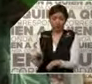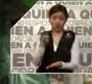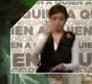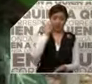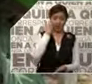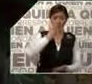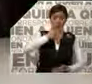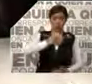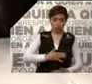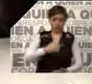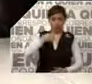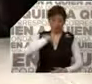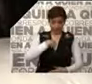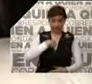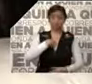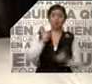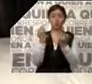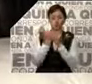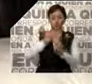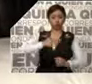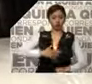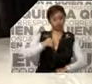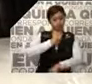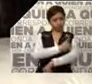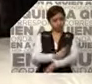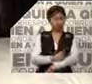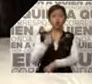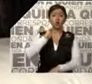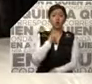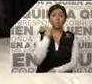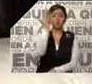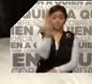ella y su familia. Que se les castigue y pues